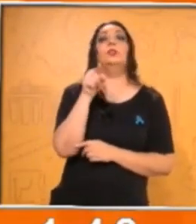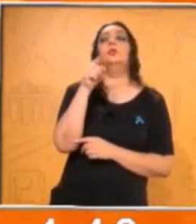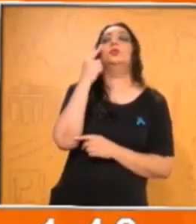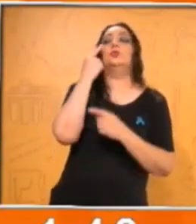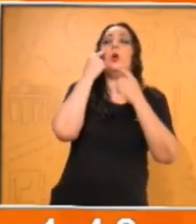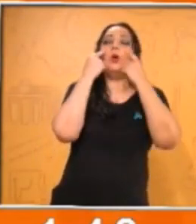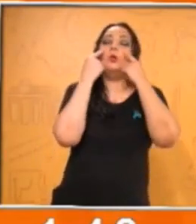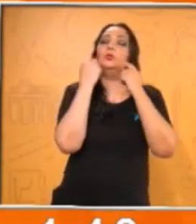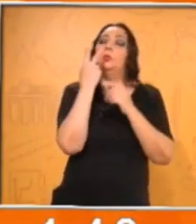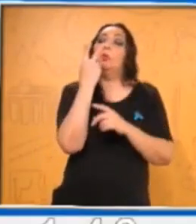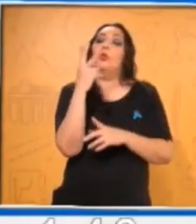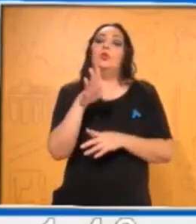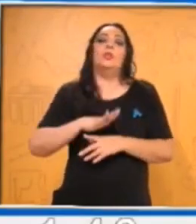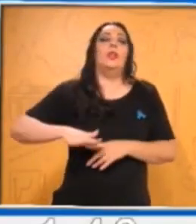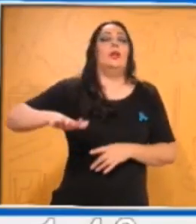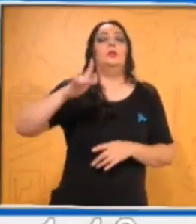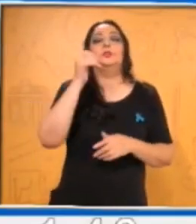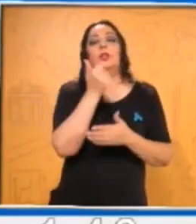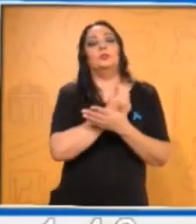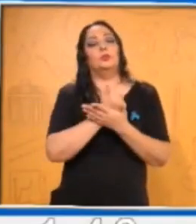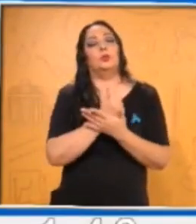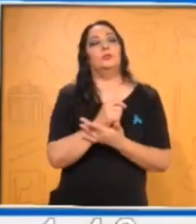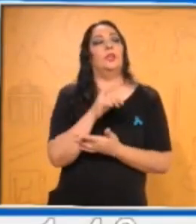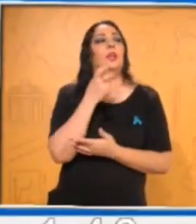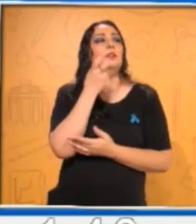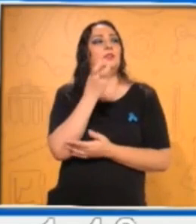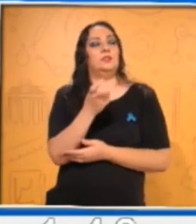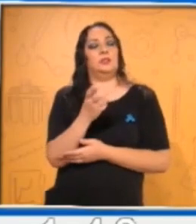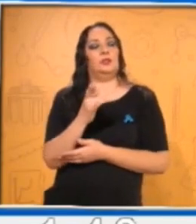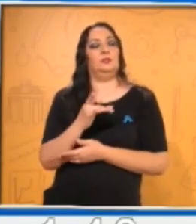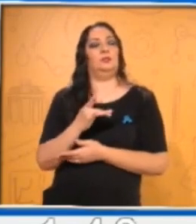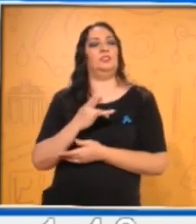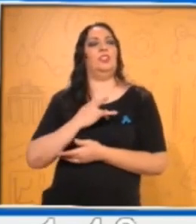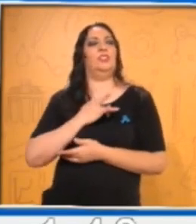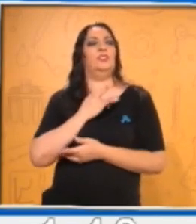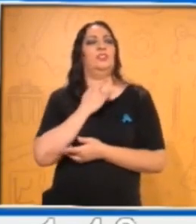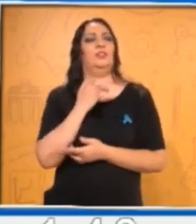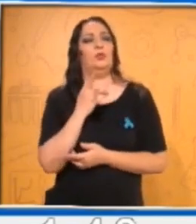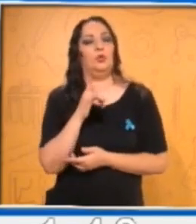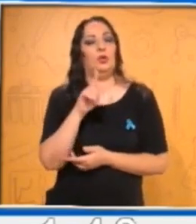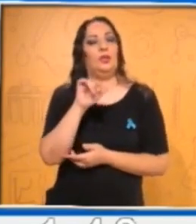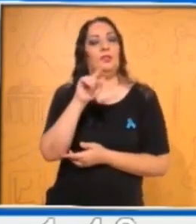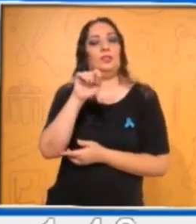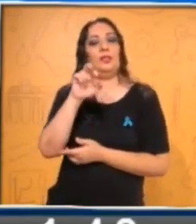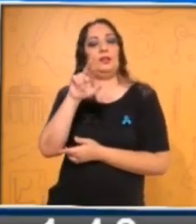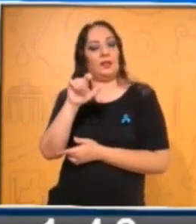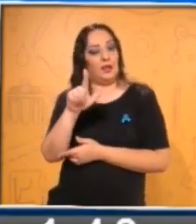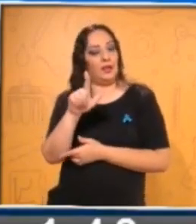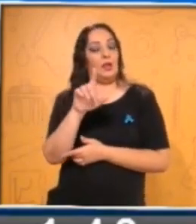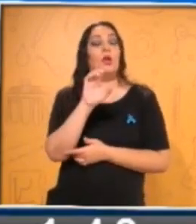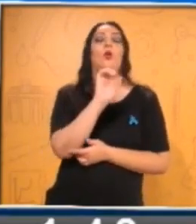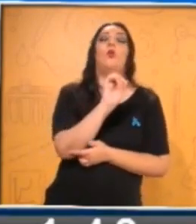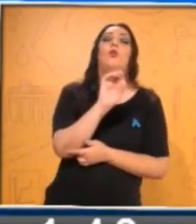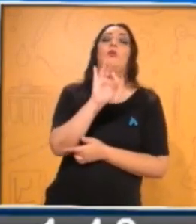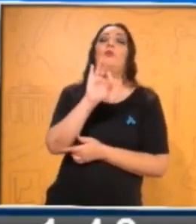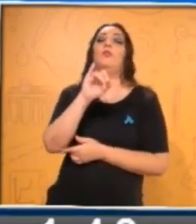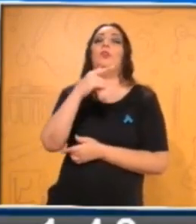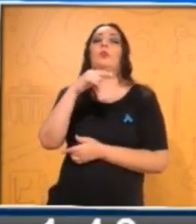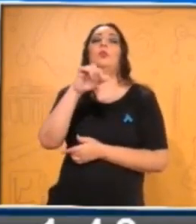como dos lagos azules. ¿Es una frase en sentido literal o